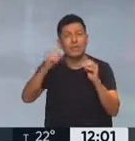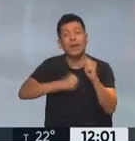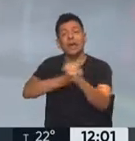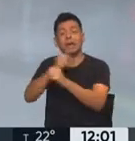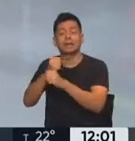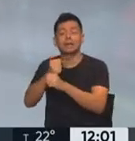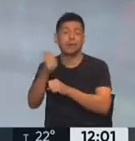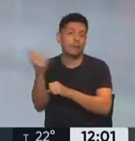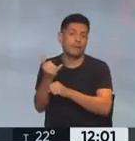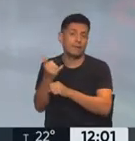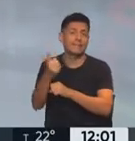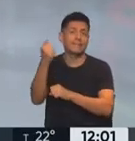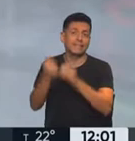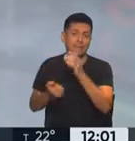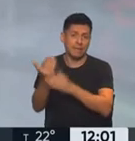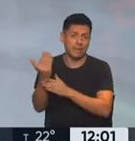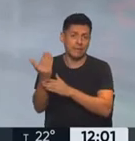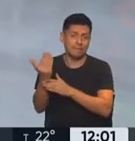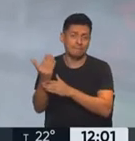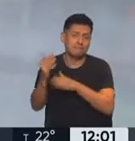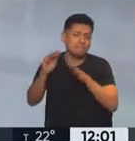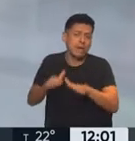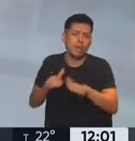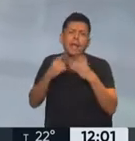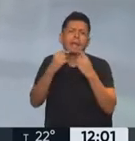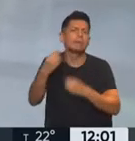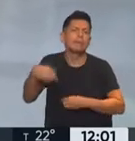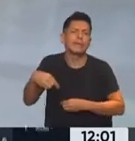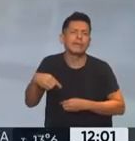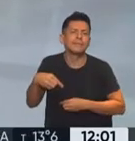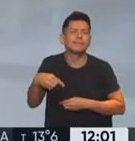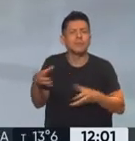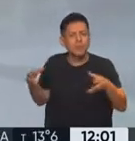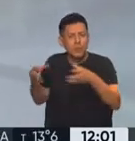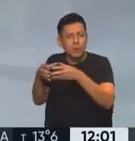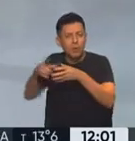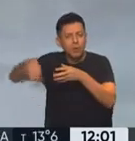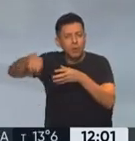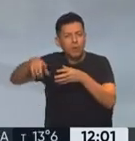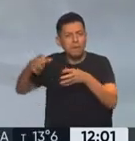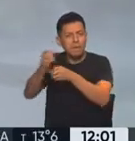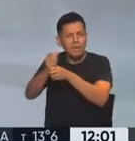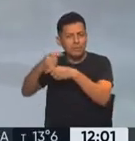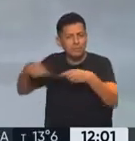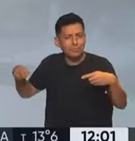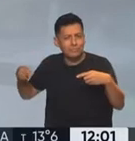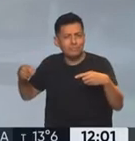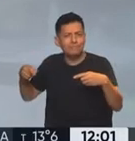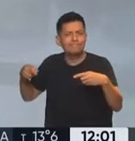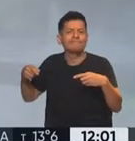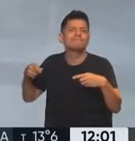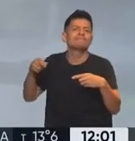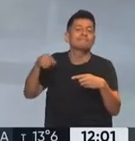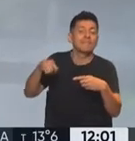el jueves a las 6 de la mañana. ¿Qué están reclamando las cámaras que agrupan justamente a estas líneas de colectivo, las